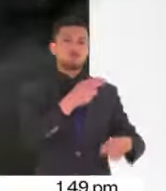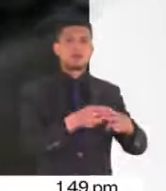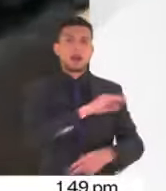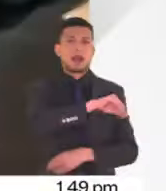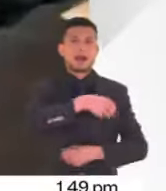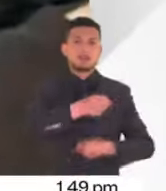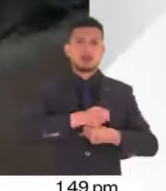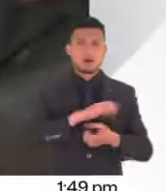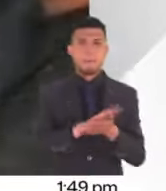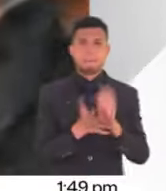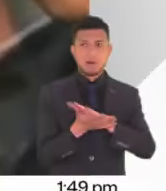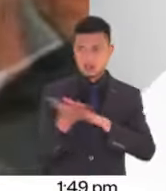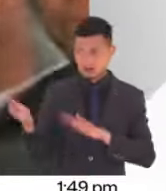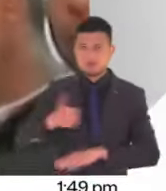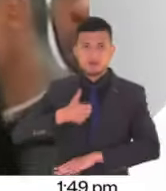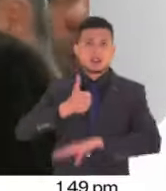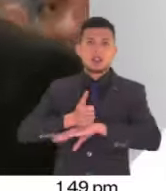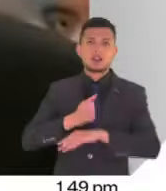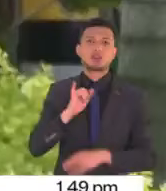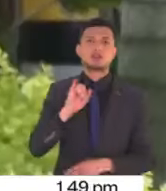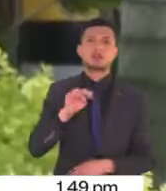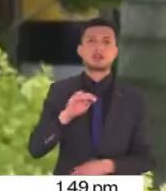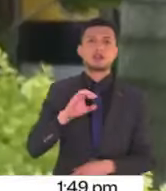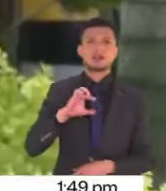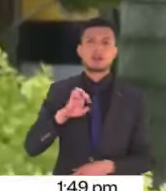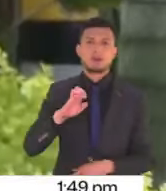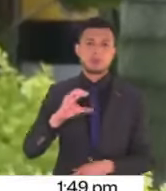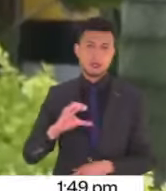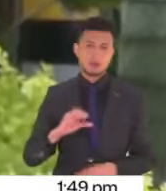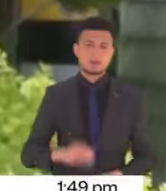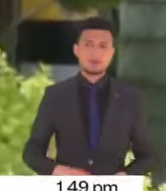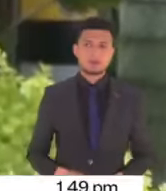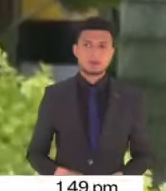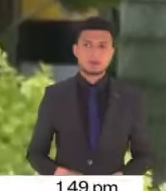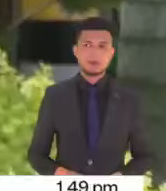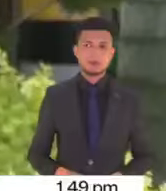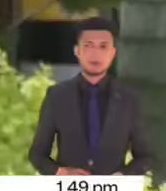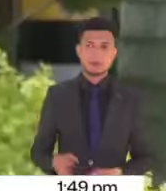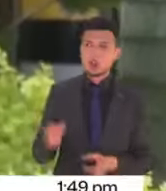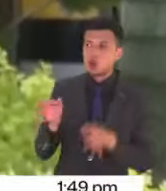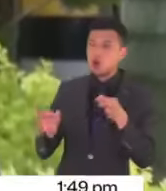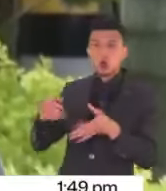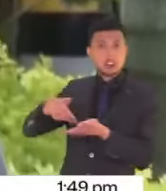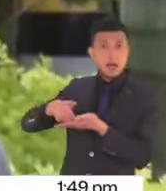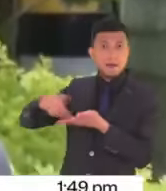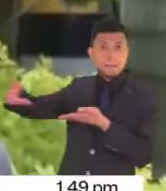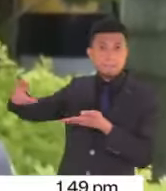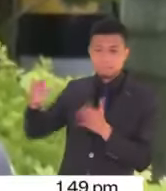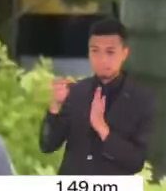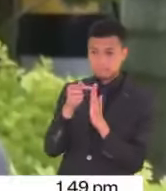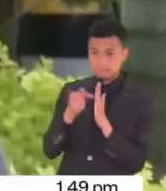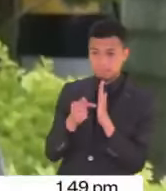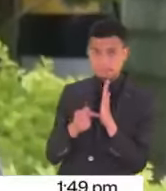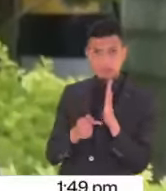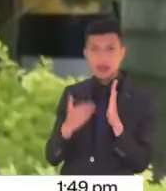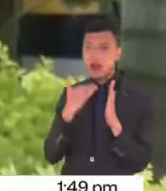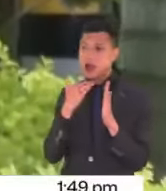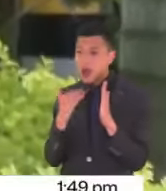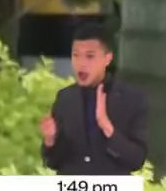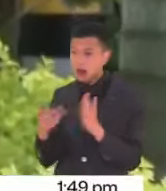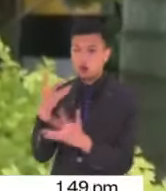INPEC. No hay un requerimiento judicial alguno que permita tener privada la libertad al señor